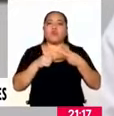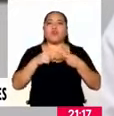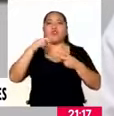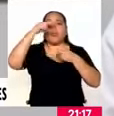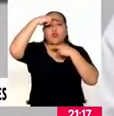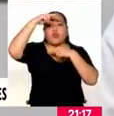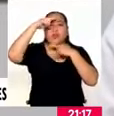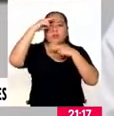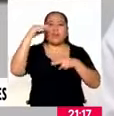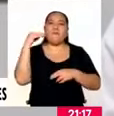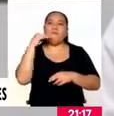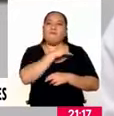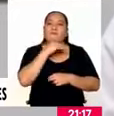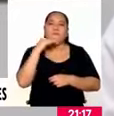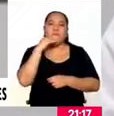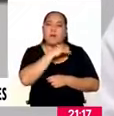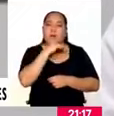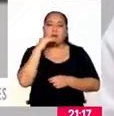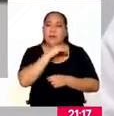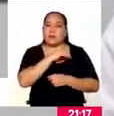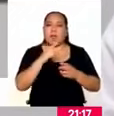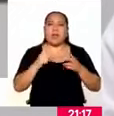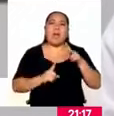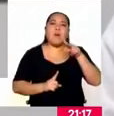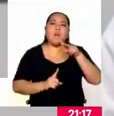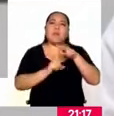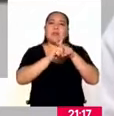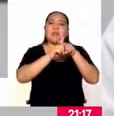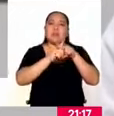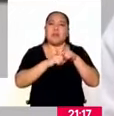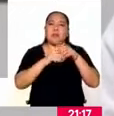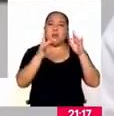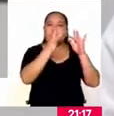noticias falsas que están en las redes sociales. La primera,